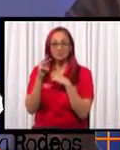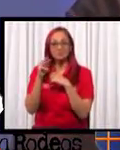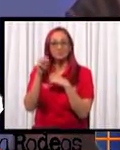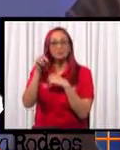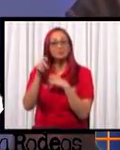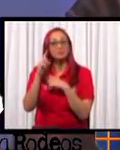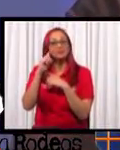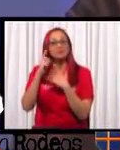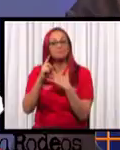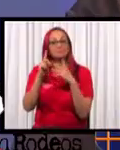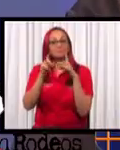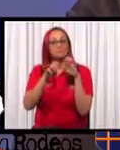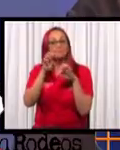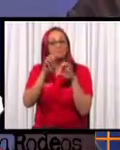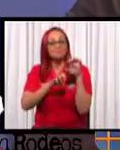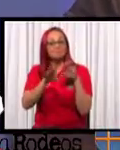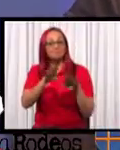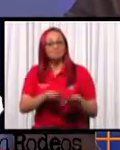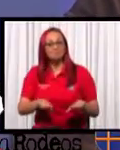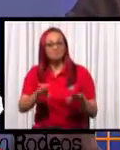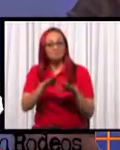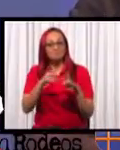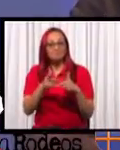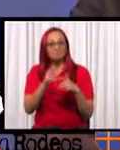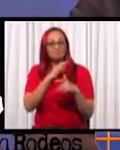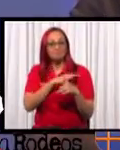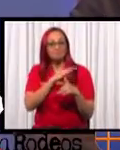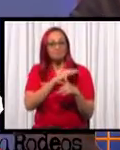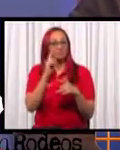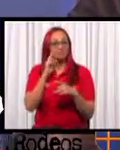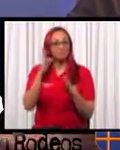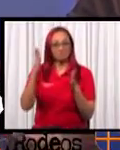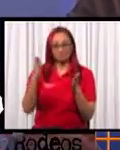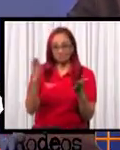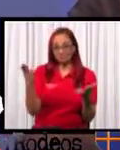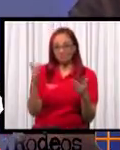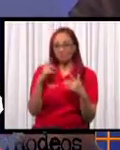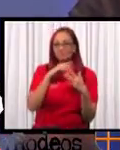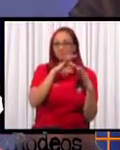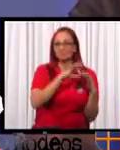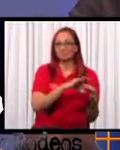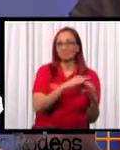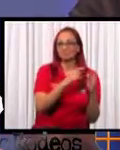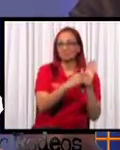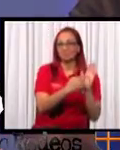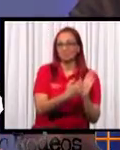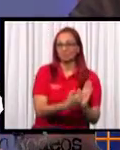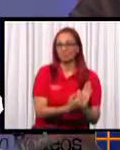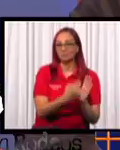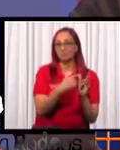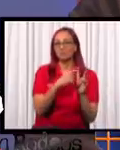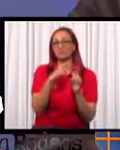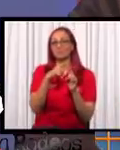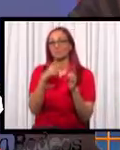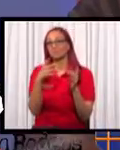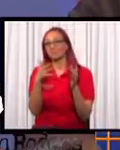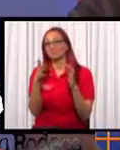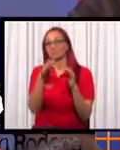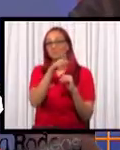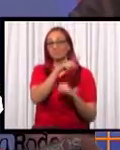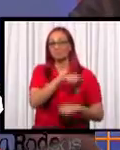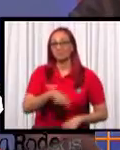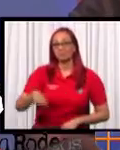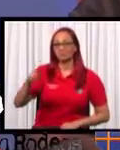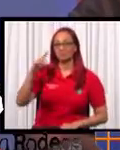evaluar los beneficios para Costa Rica es con respecto a muestras. Y esto esta consideración de